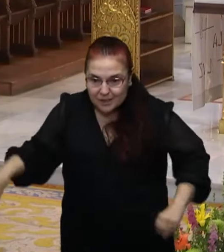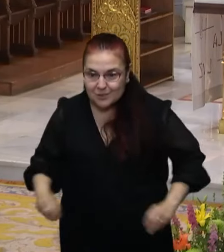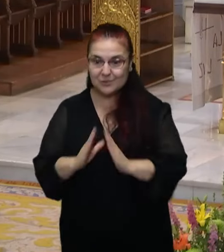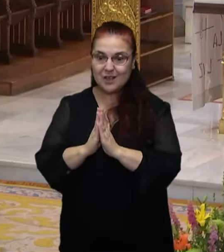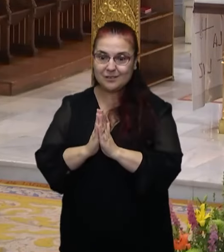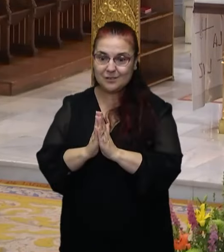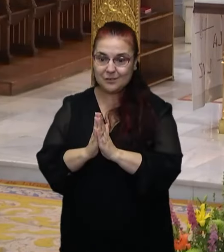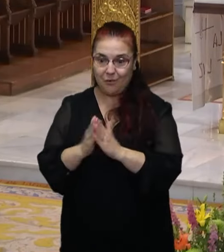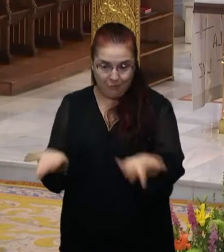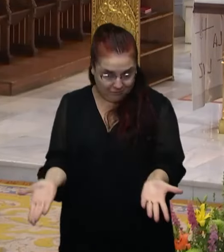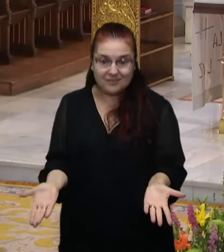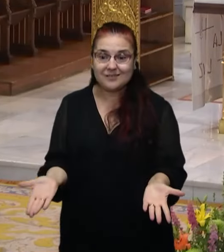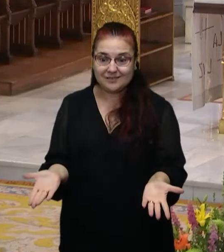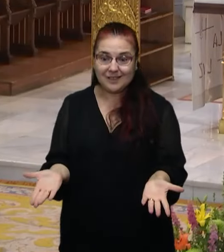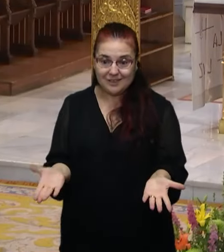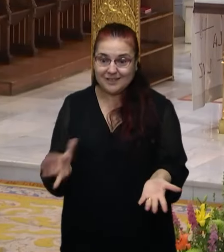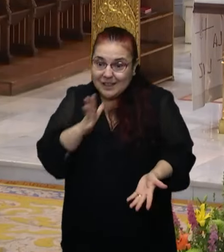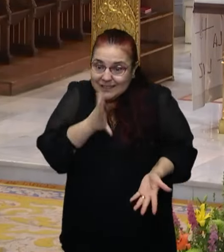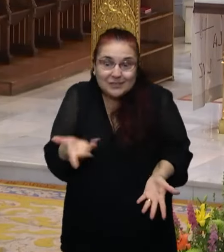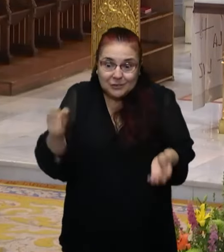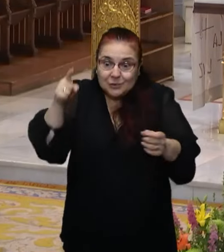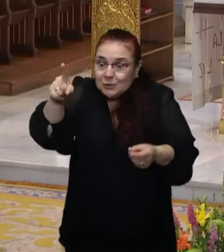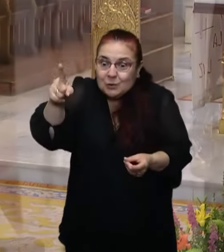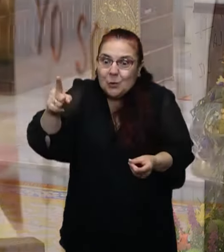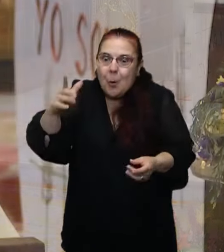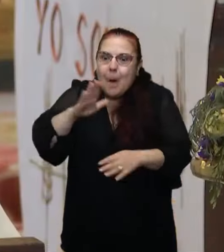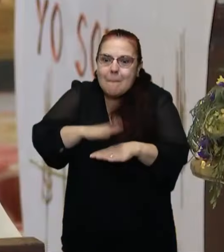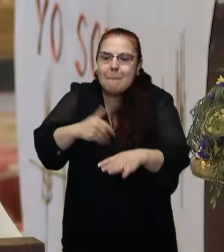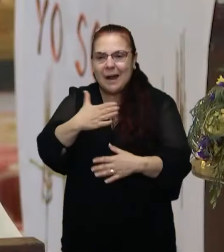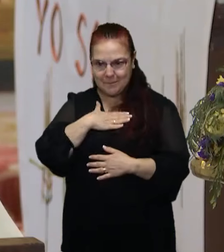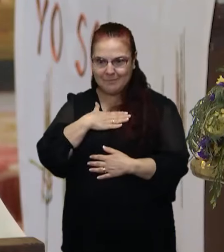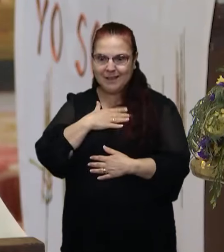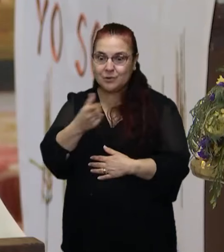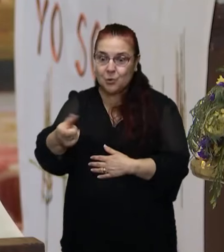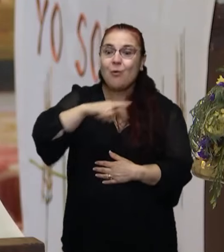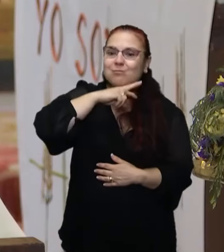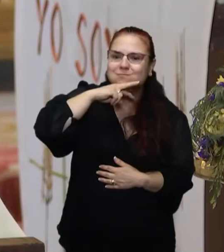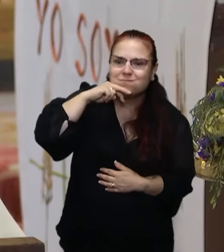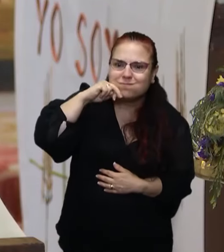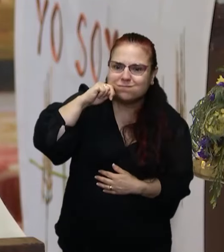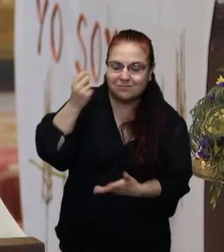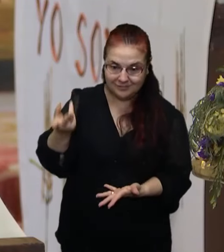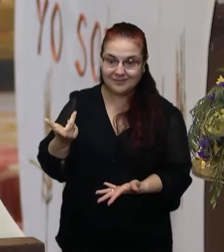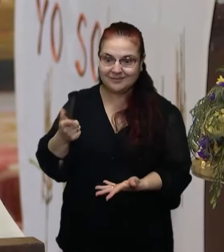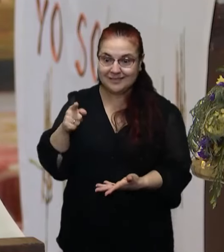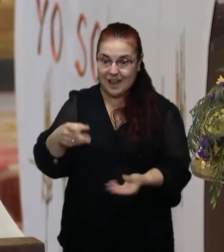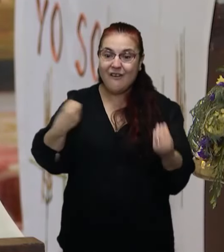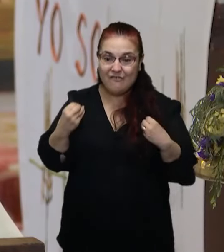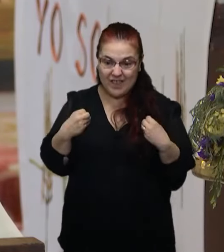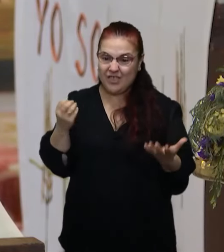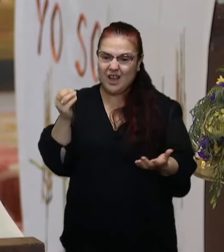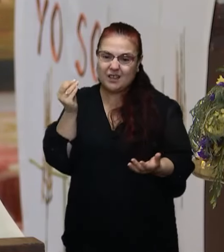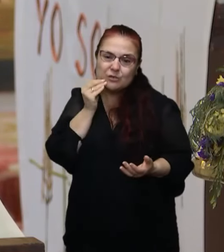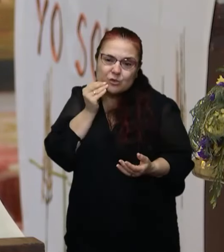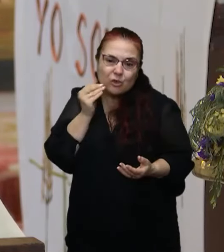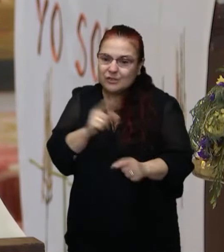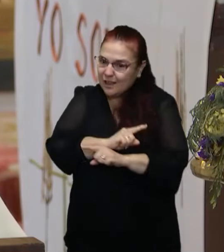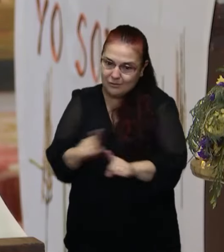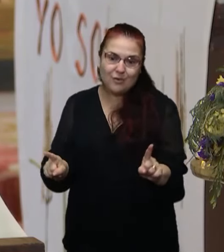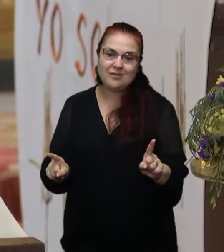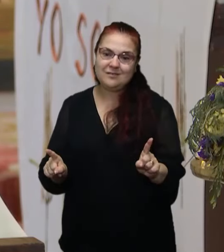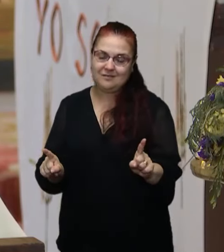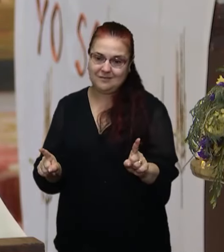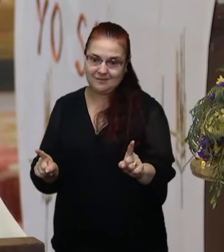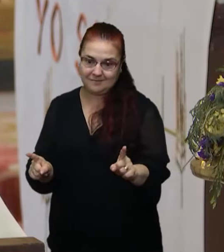Luego tú eres valioso para mí. Luego tu vida no es tan tonta, no es tan desdichada, porque